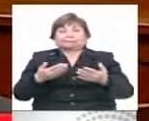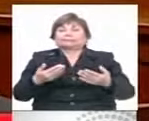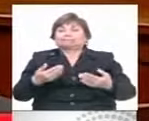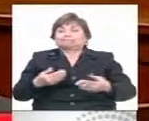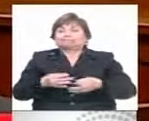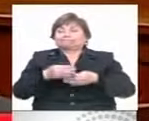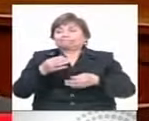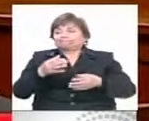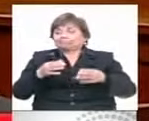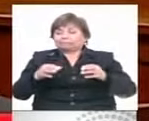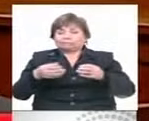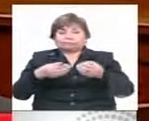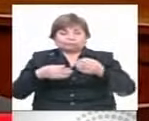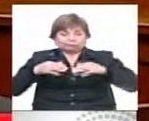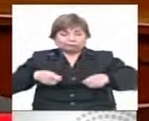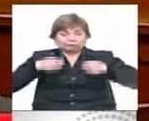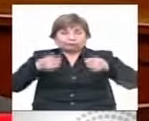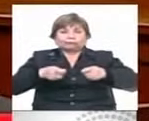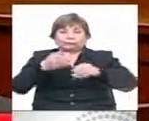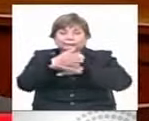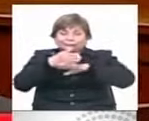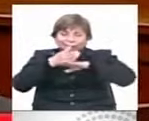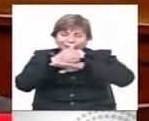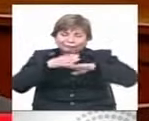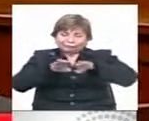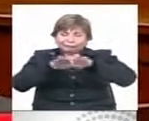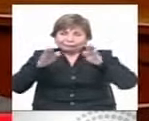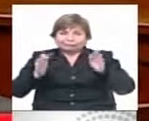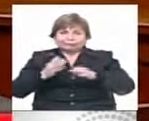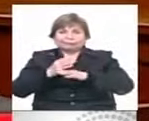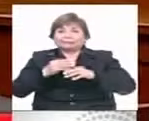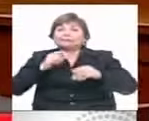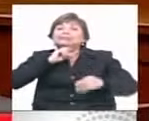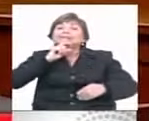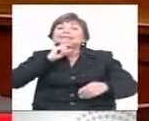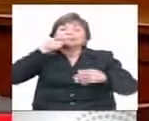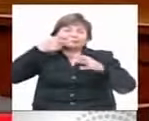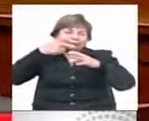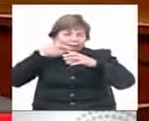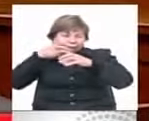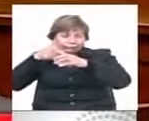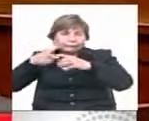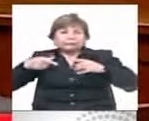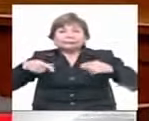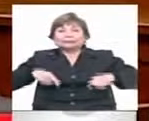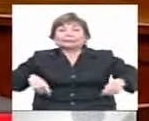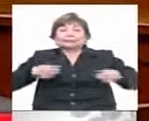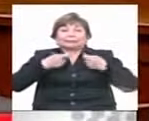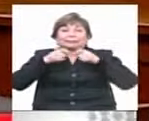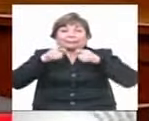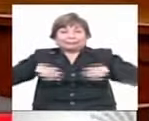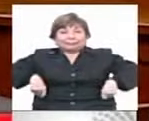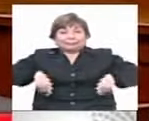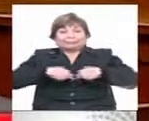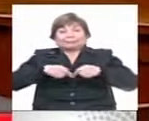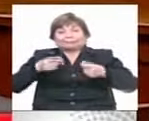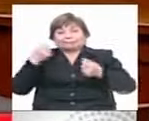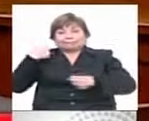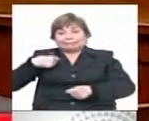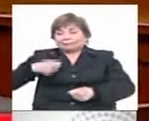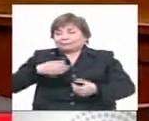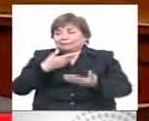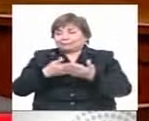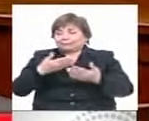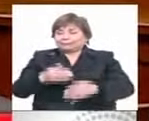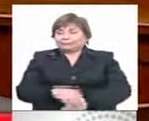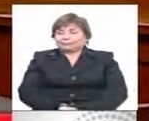textil, confecciones, muebles y bienes de madera, metal mecánica, cuero y calzado y otros sectores productivos